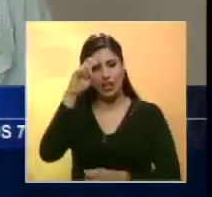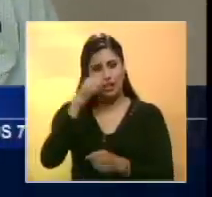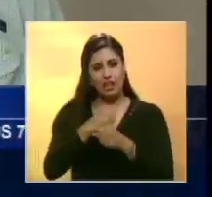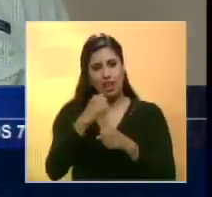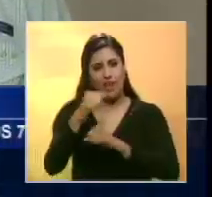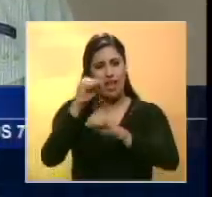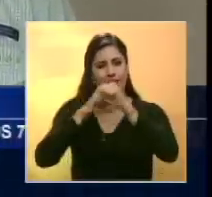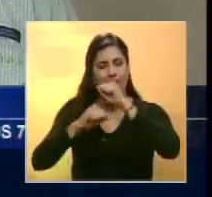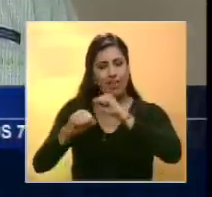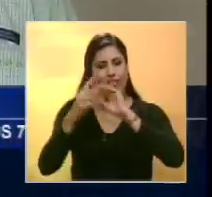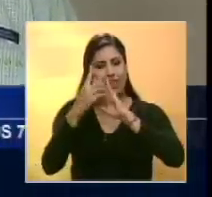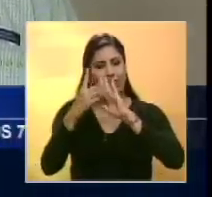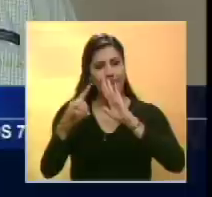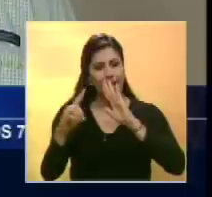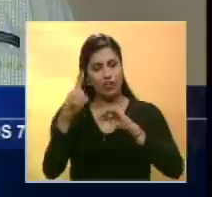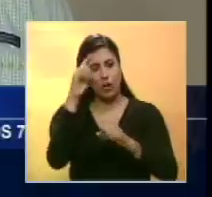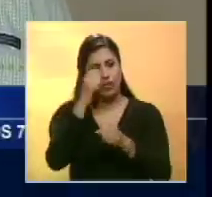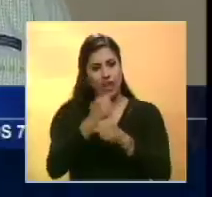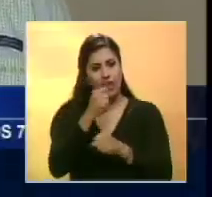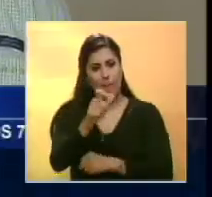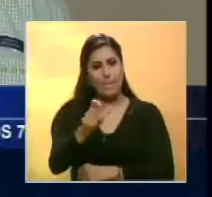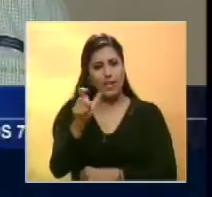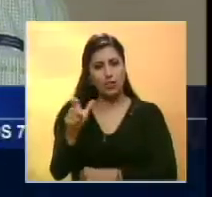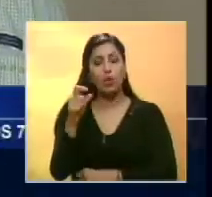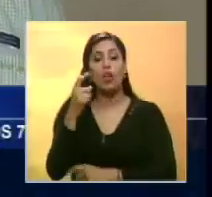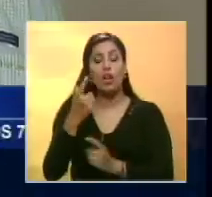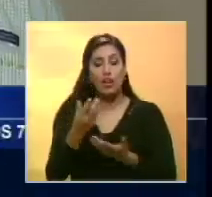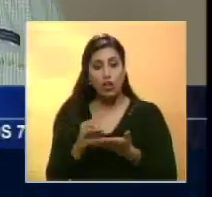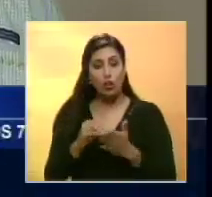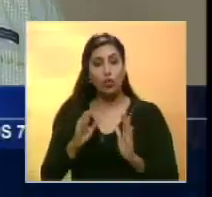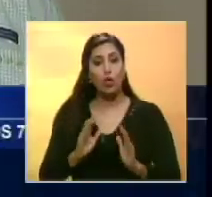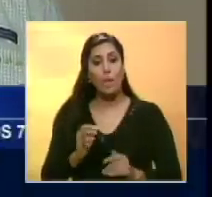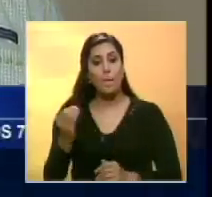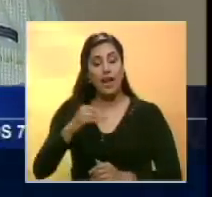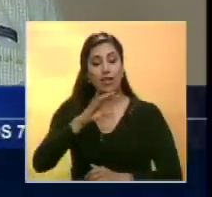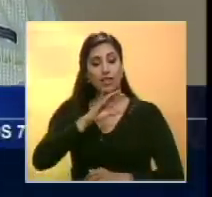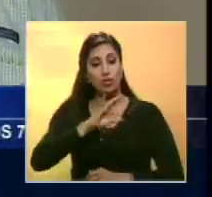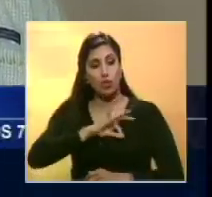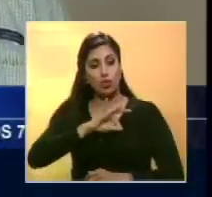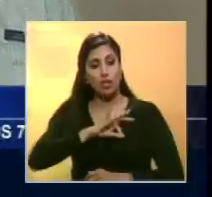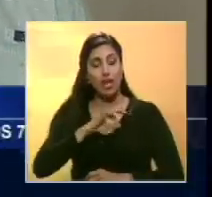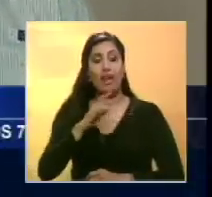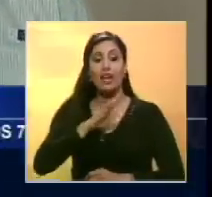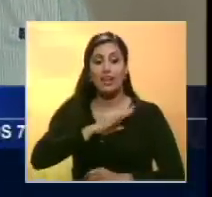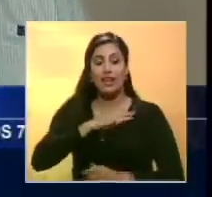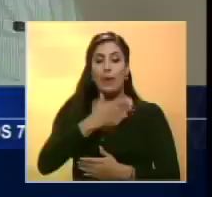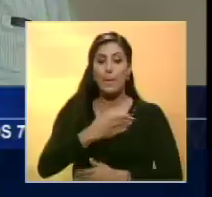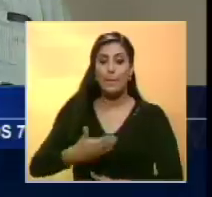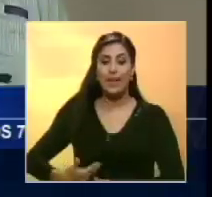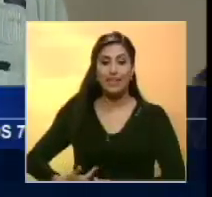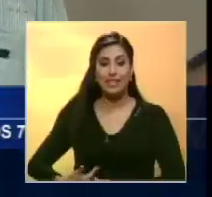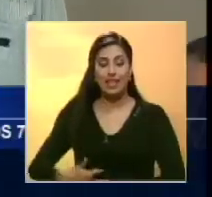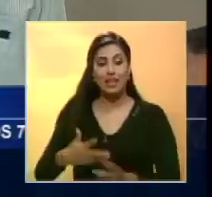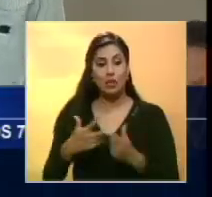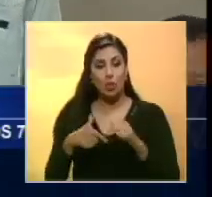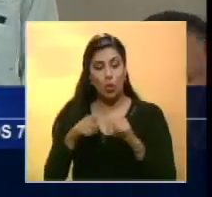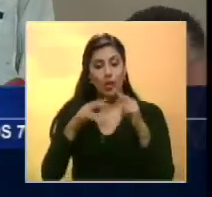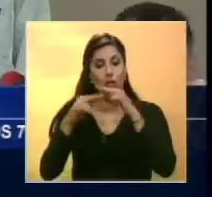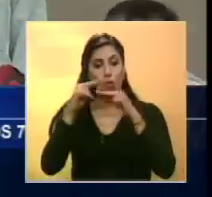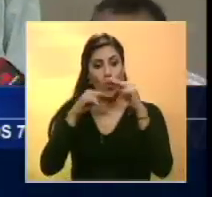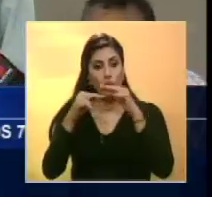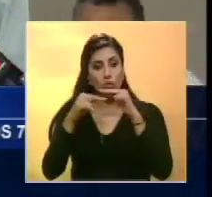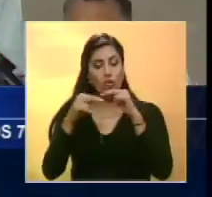como defensor de los derechos de los trabajadores y las reivindicaciones sociales. Se desempeñó como presidente de FETRA